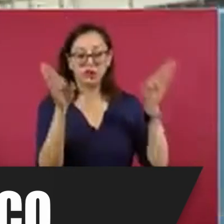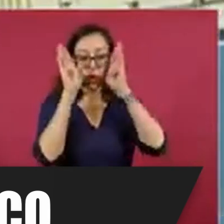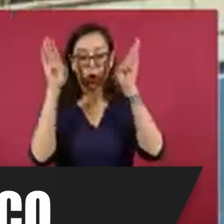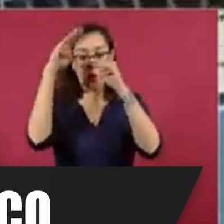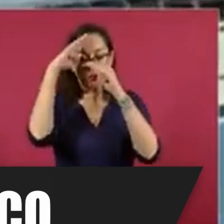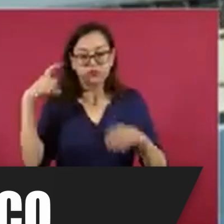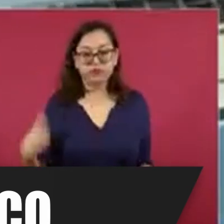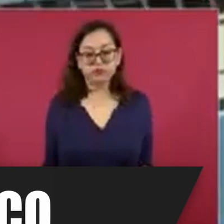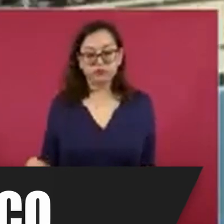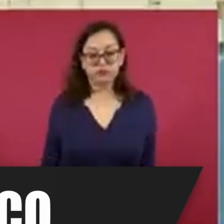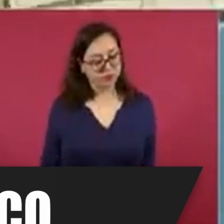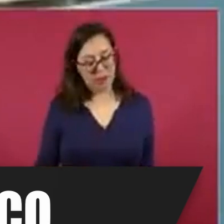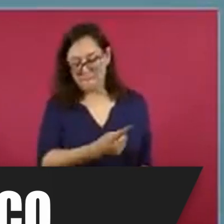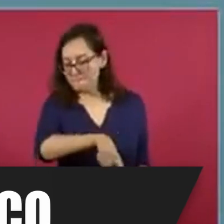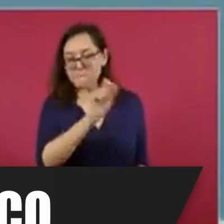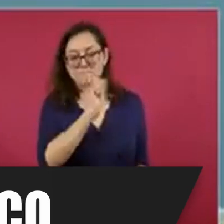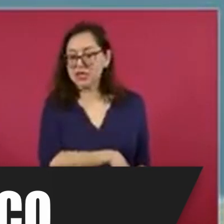conservadores.